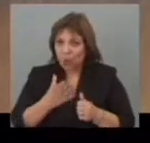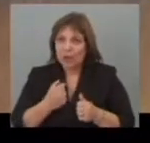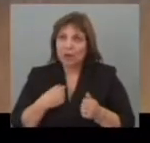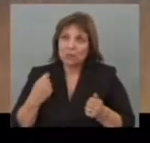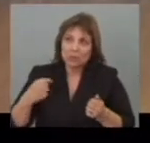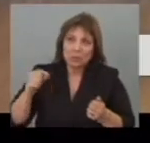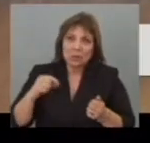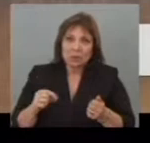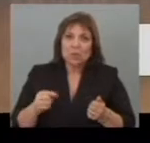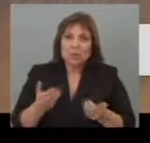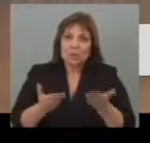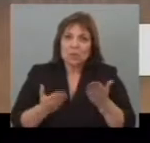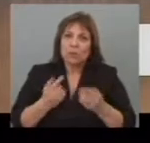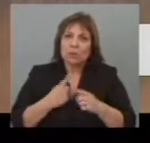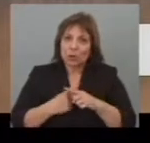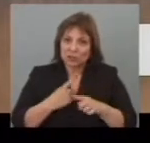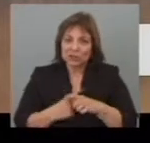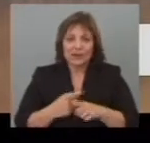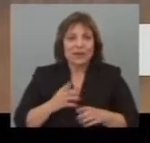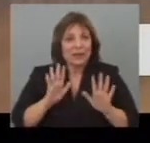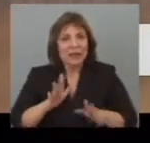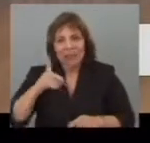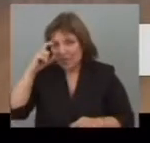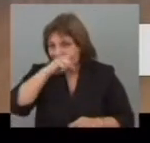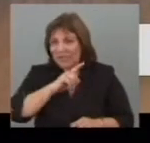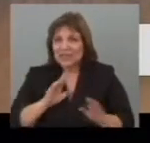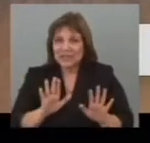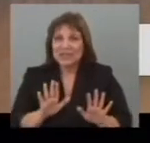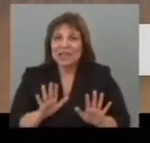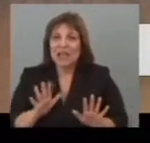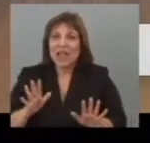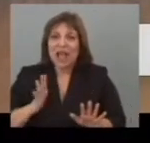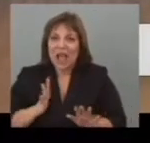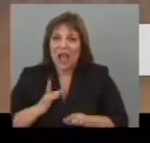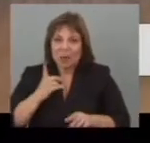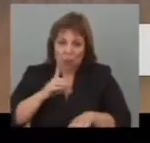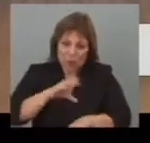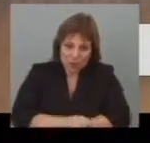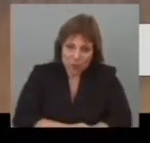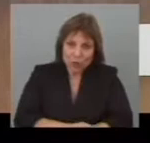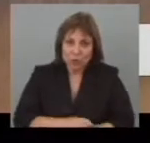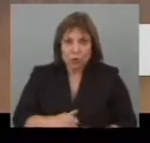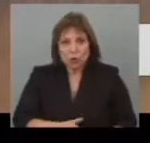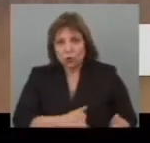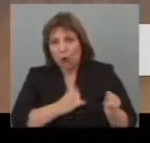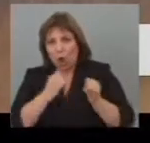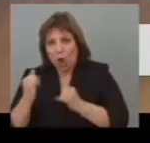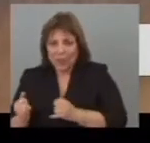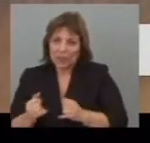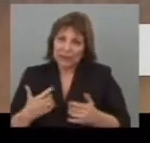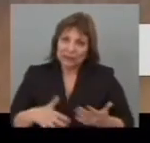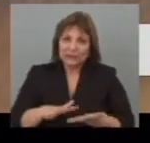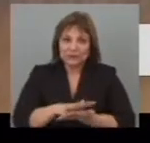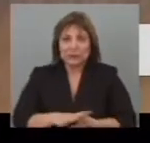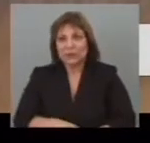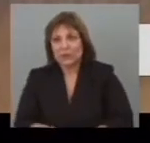valoración en cuanto a que es muy difícil tener un dispositivo durante todo este tiempo, son situaciones